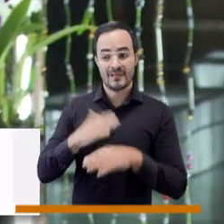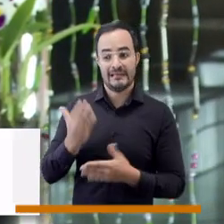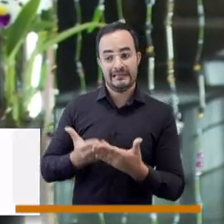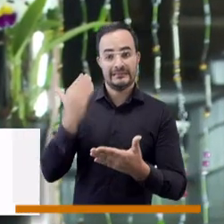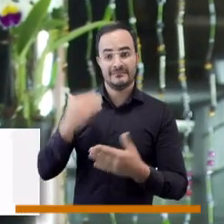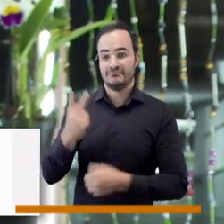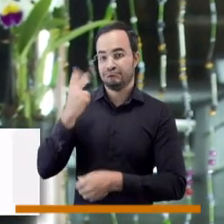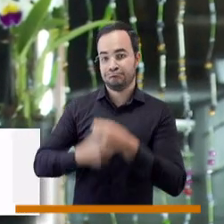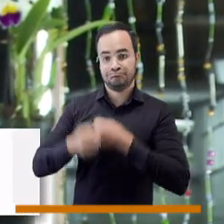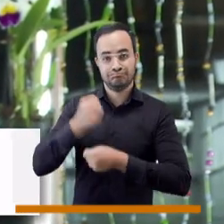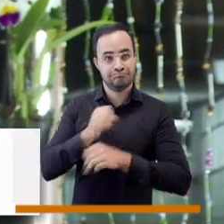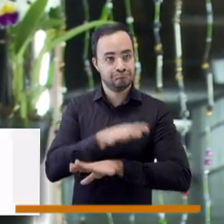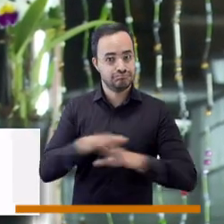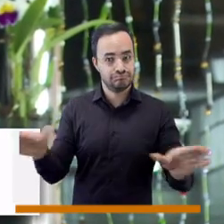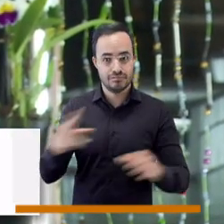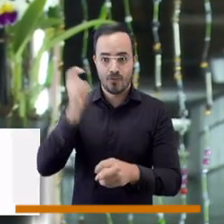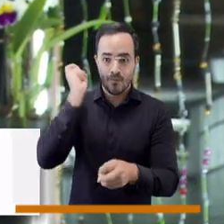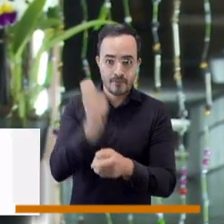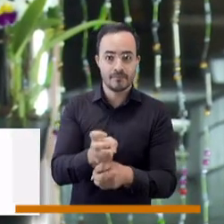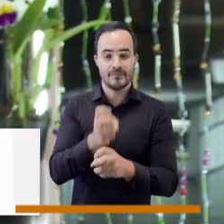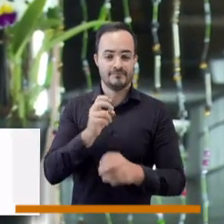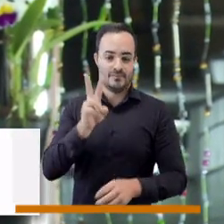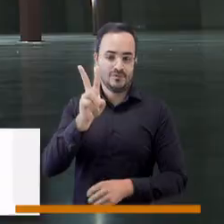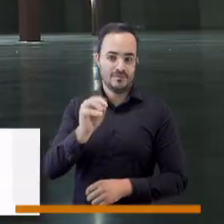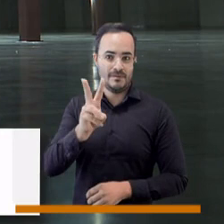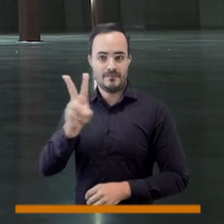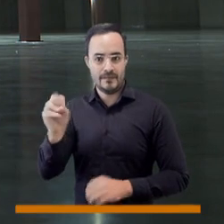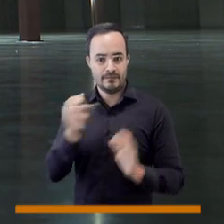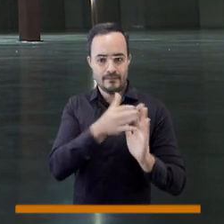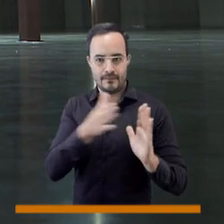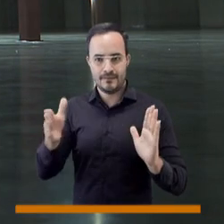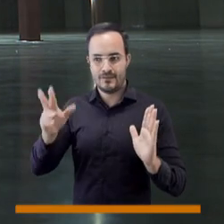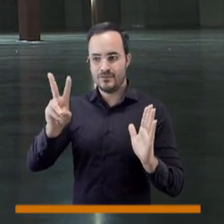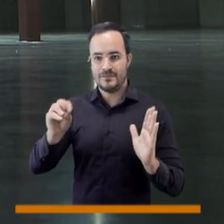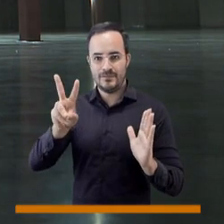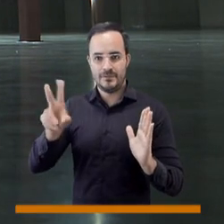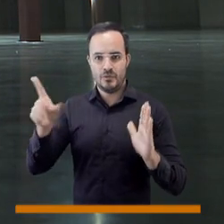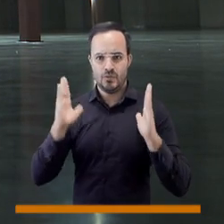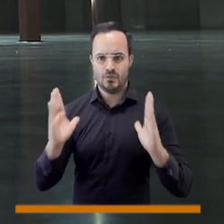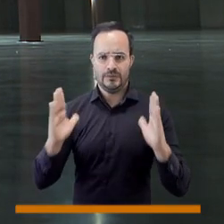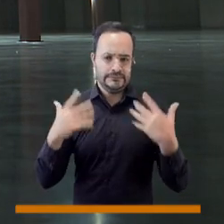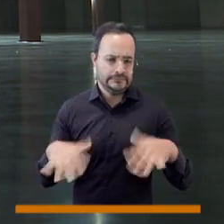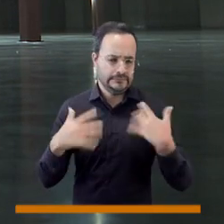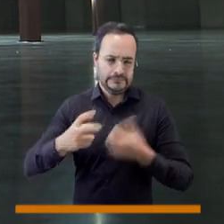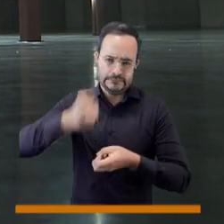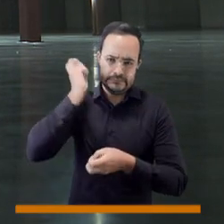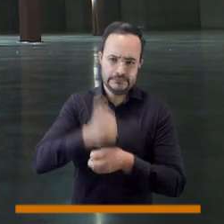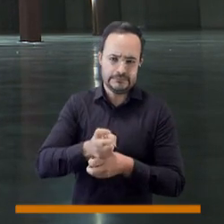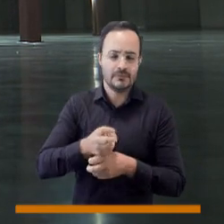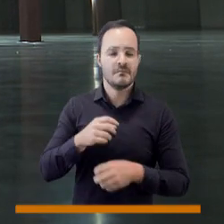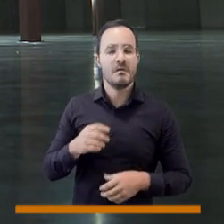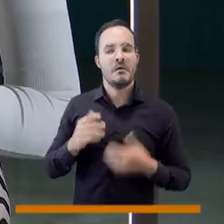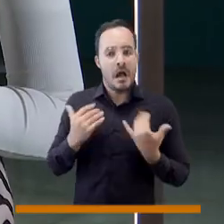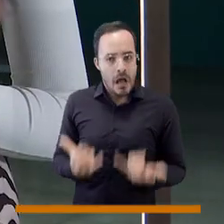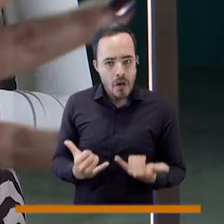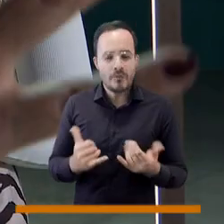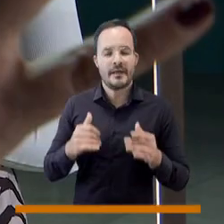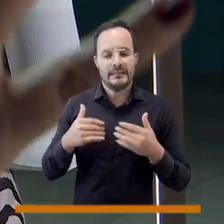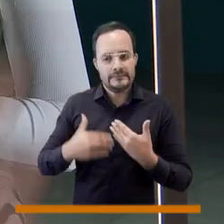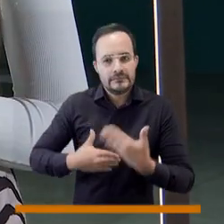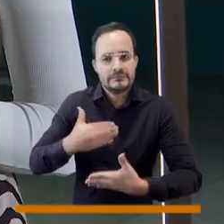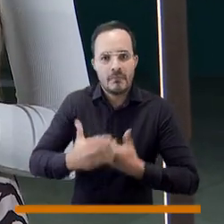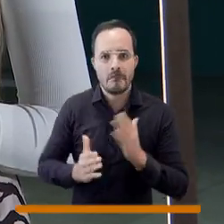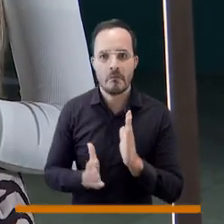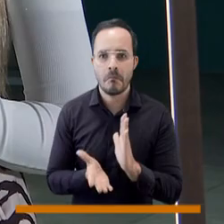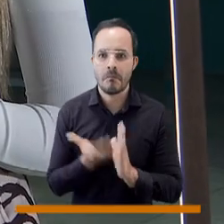de dos años tan críticos como el 2020 y el 2021, los museos y este en particular venimos en un proceso de